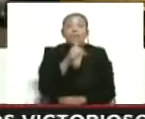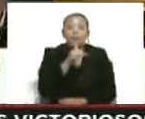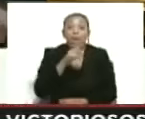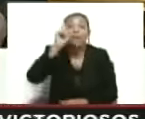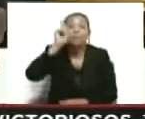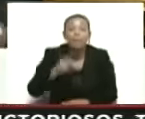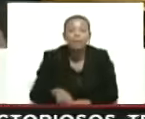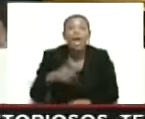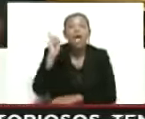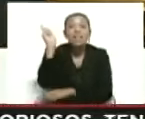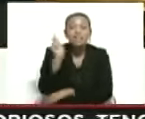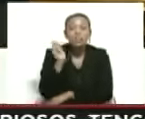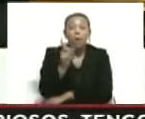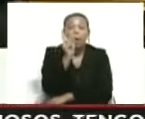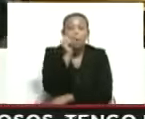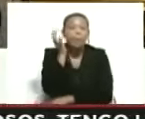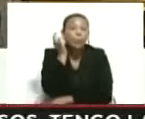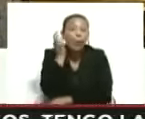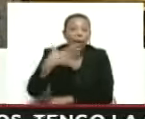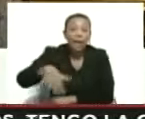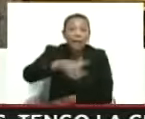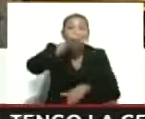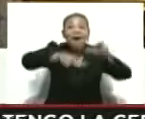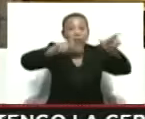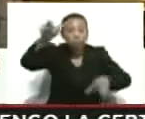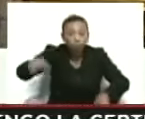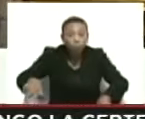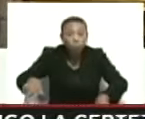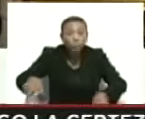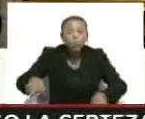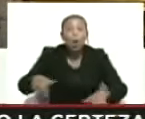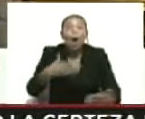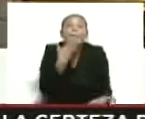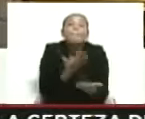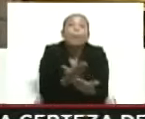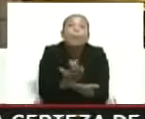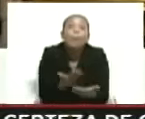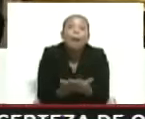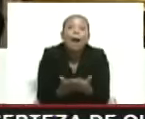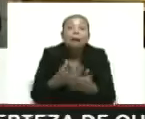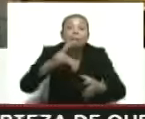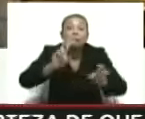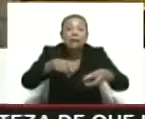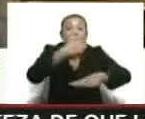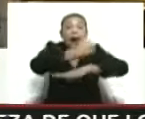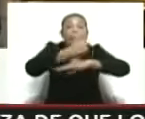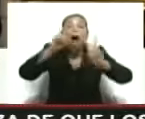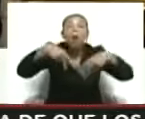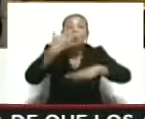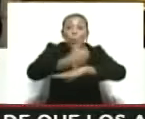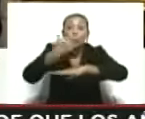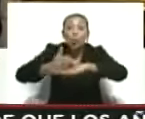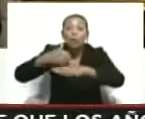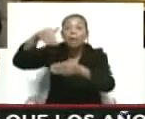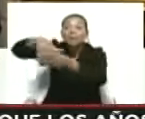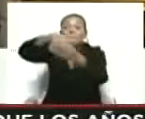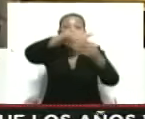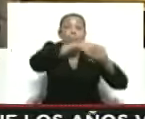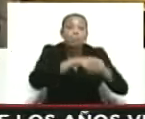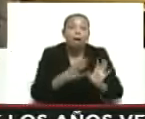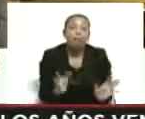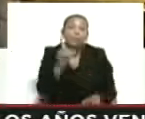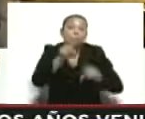informándole a los diputados y diputadas que cada una de las postulaciones serán votadas por separado según cada